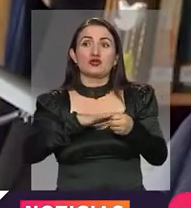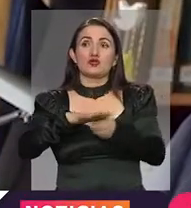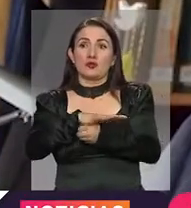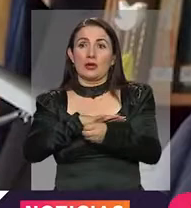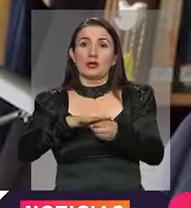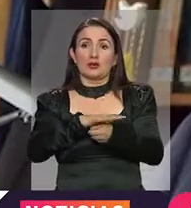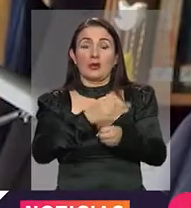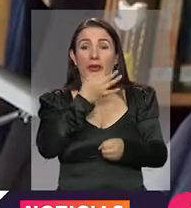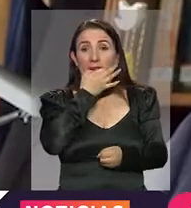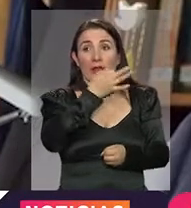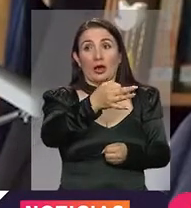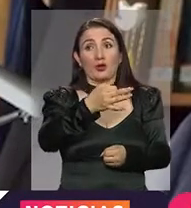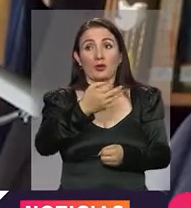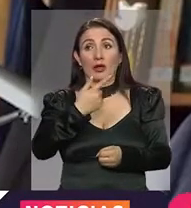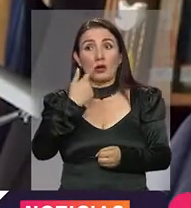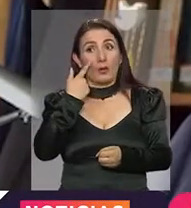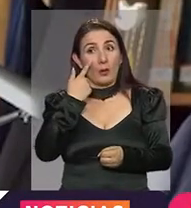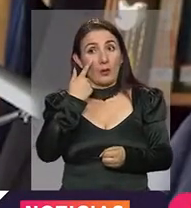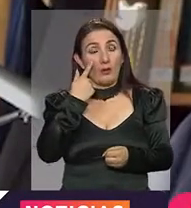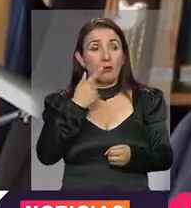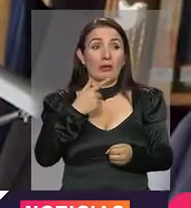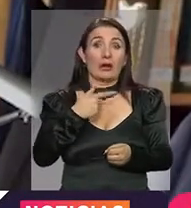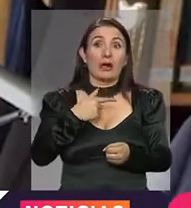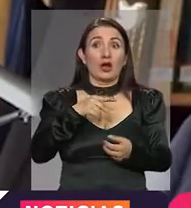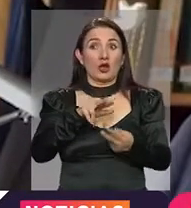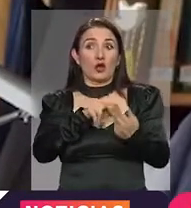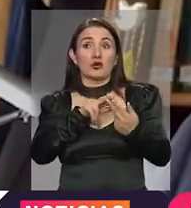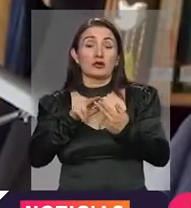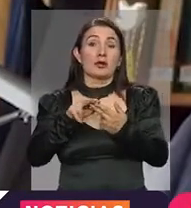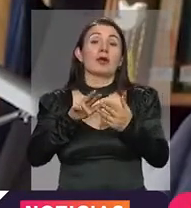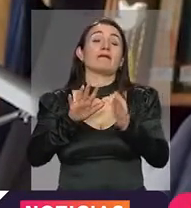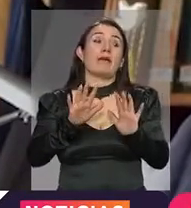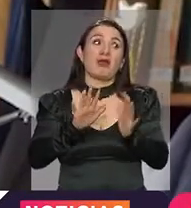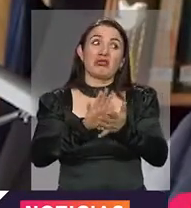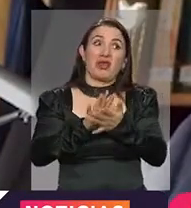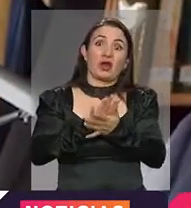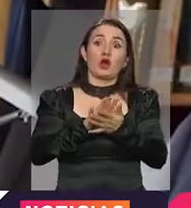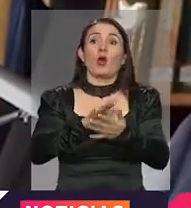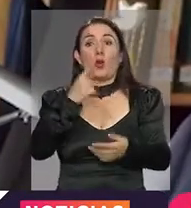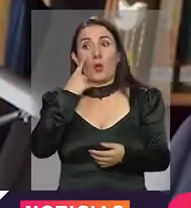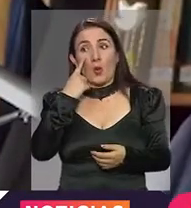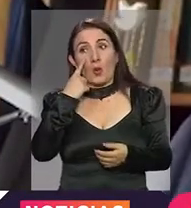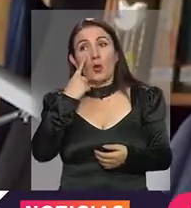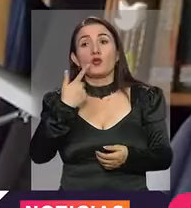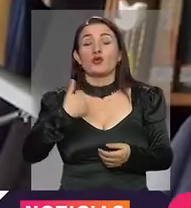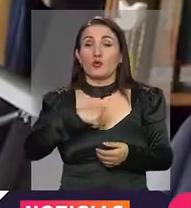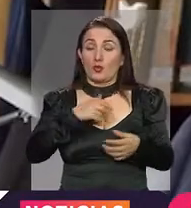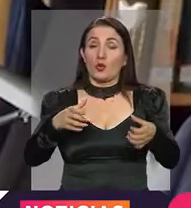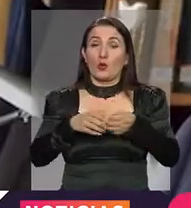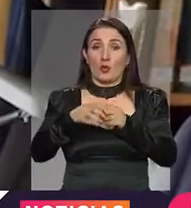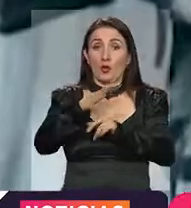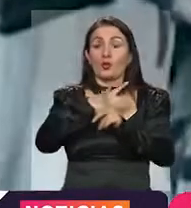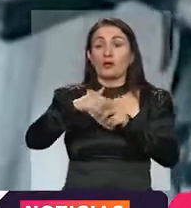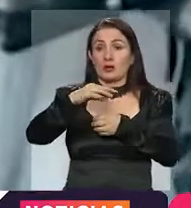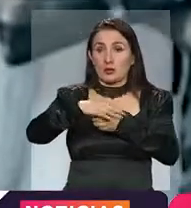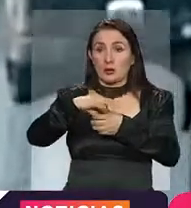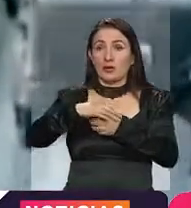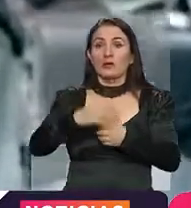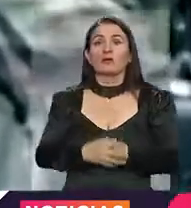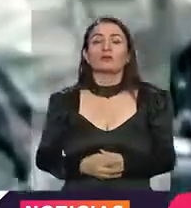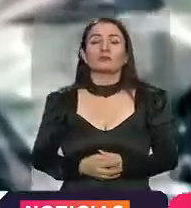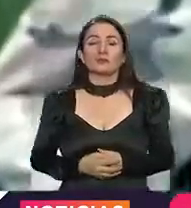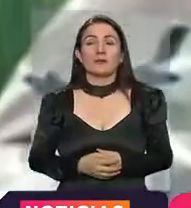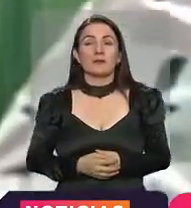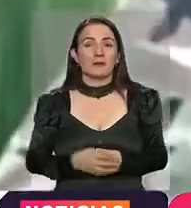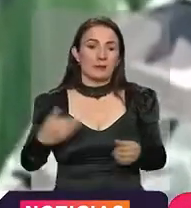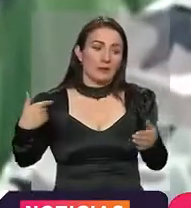estas denuncias, y no deben despacharlas, desconocerlas, basados en el hecho de que estamos en un contexto electoral. Hasta el momento,